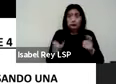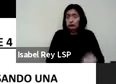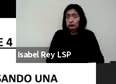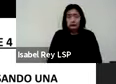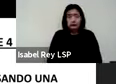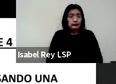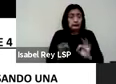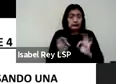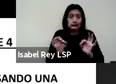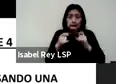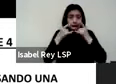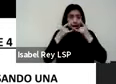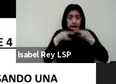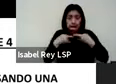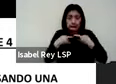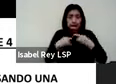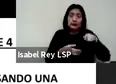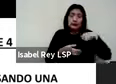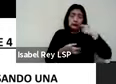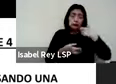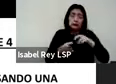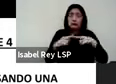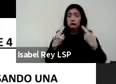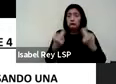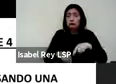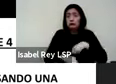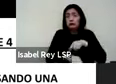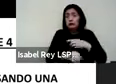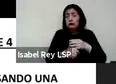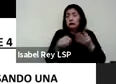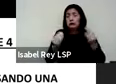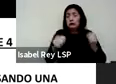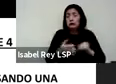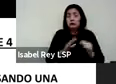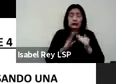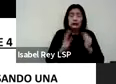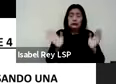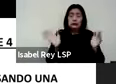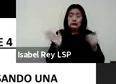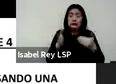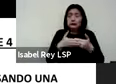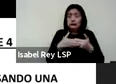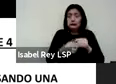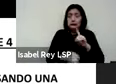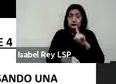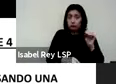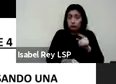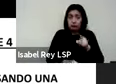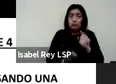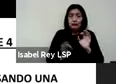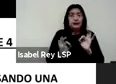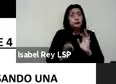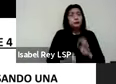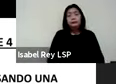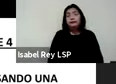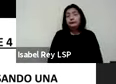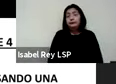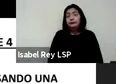sin mascarilla para comer, reunida por largo tiempo, en la casa cerrada, 100%, pues, usted se expone.